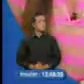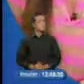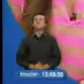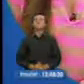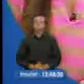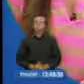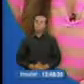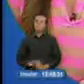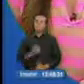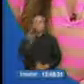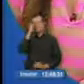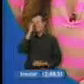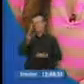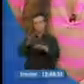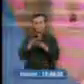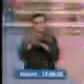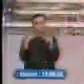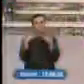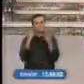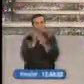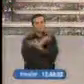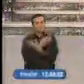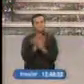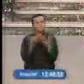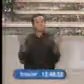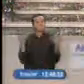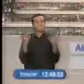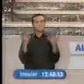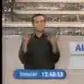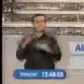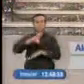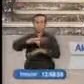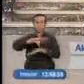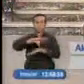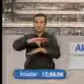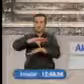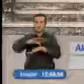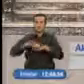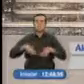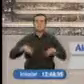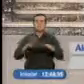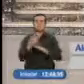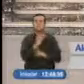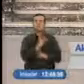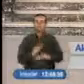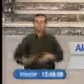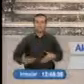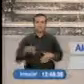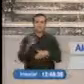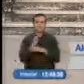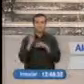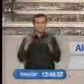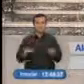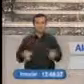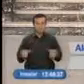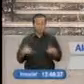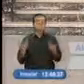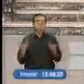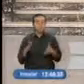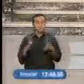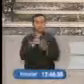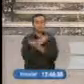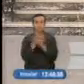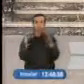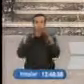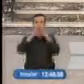Hola, ¿qué tal, Mariuxi? Muy buenas tardes. Levantamos esta señal informativa desde el Palacio de Carondelet, en donde el presidente de la República, Lenín Moreno, aclaró que en el